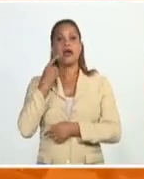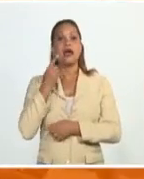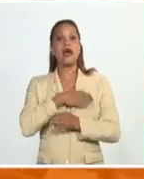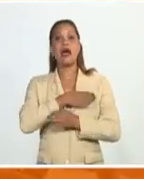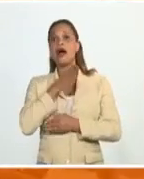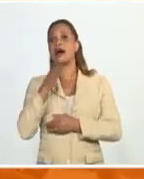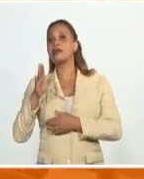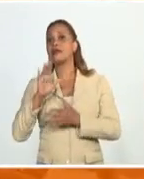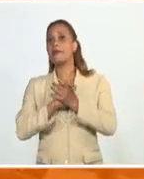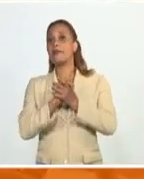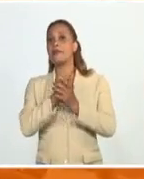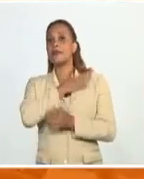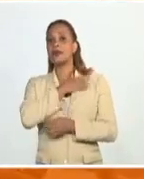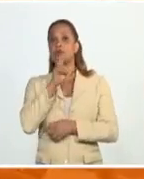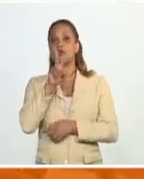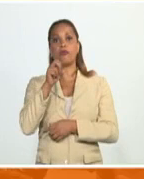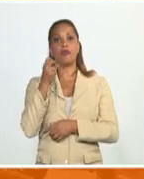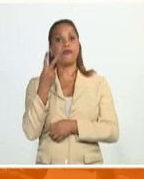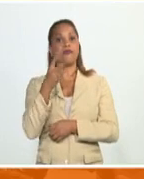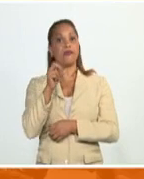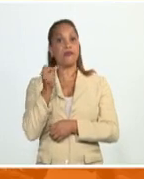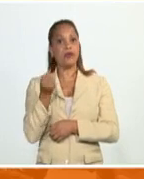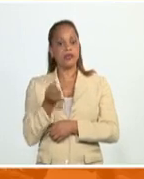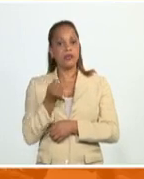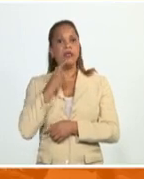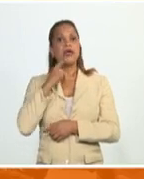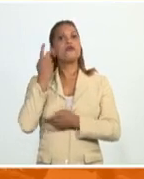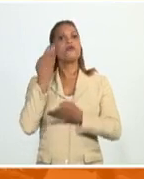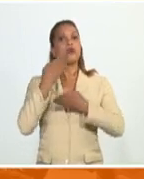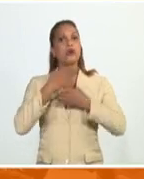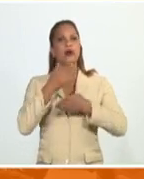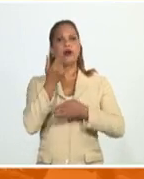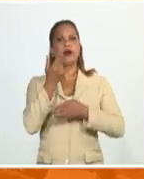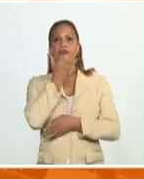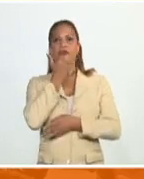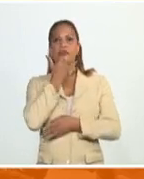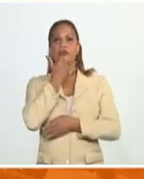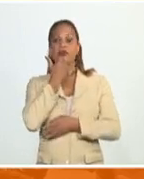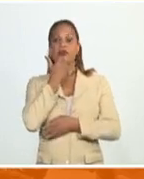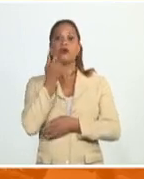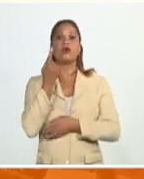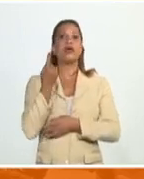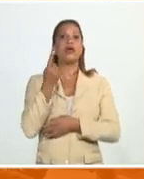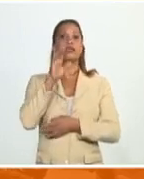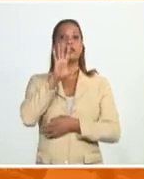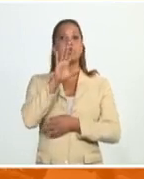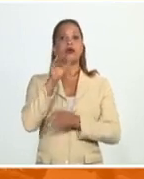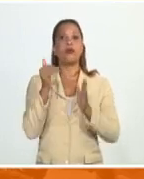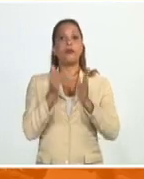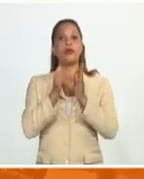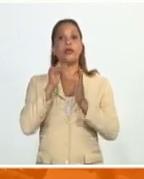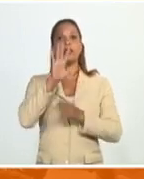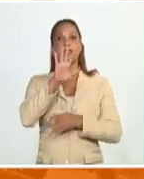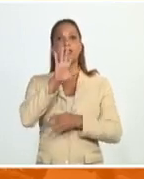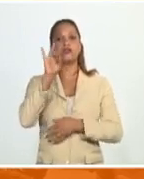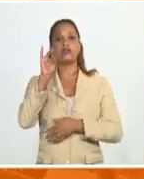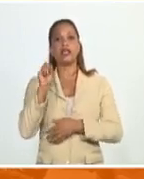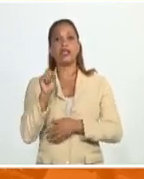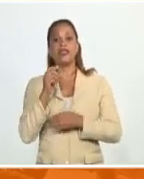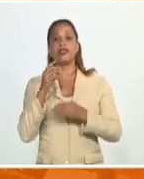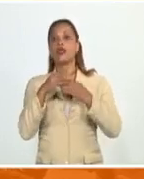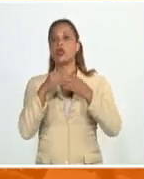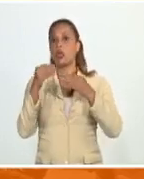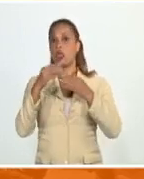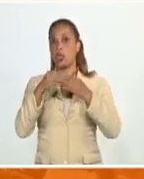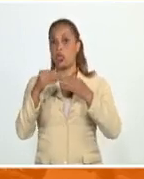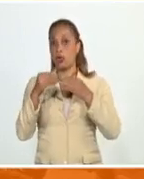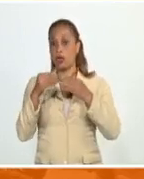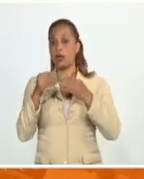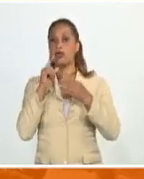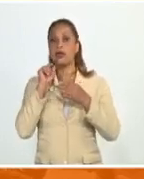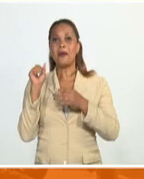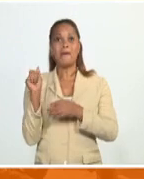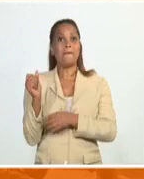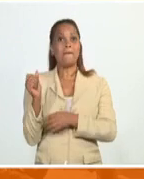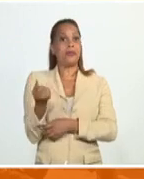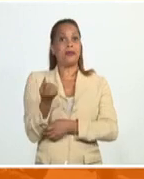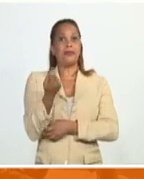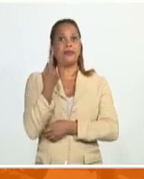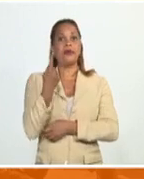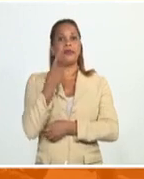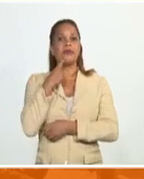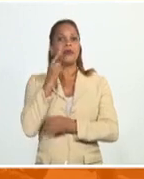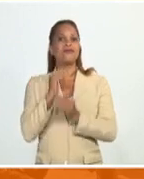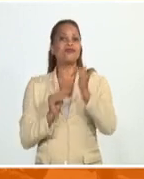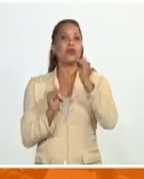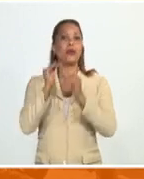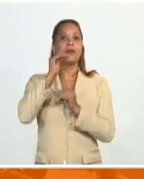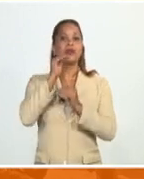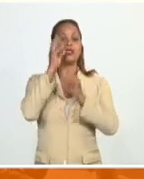2020, el bloqueo causó pérdidas en el orden de los 5.570 millones de dólares. Por primera vez se sobrepasó